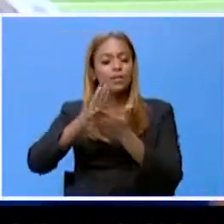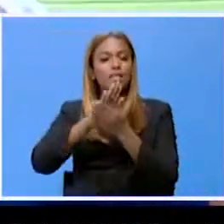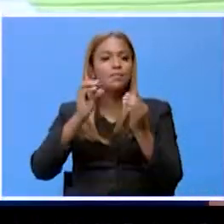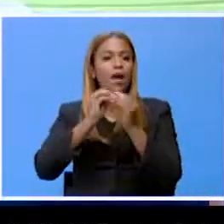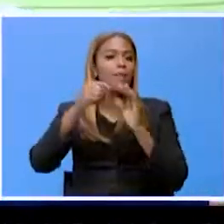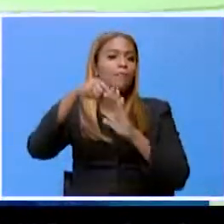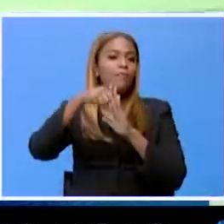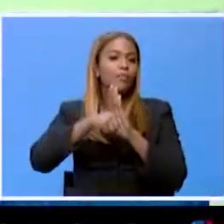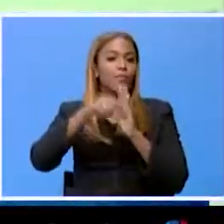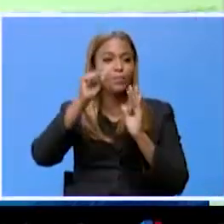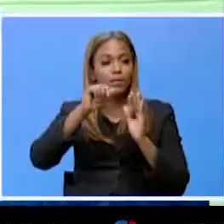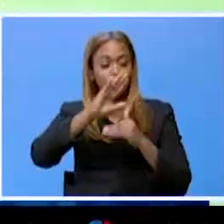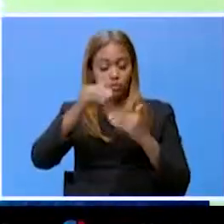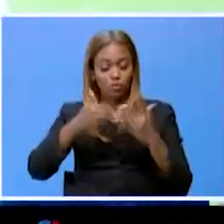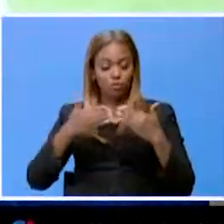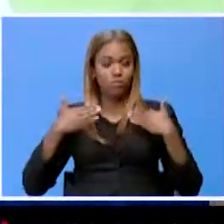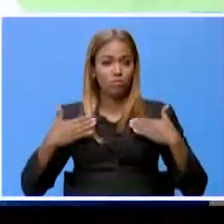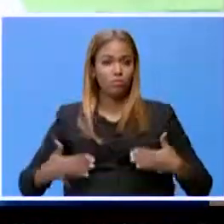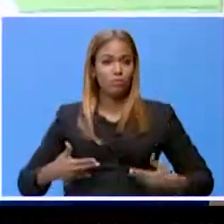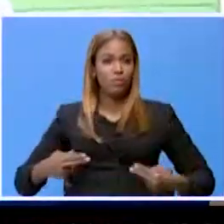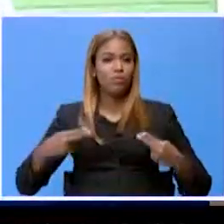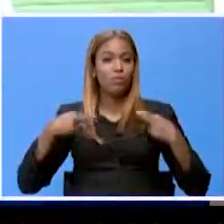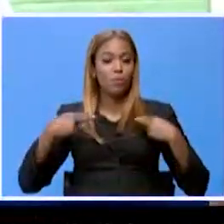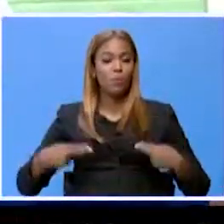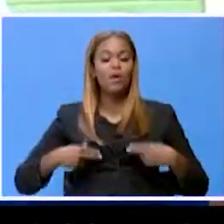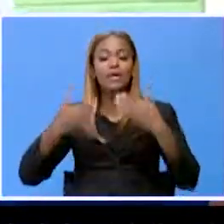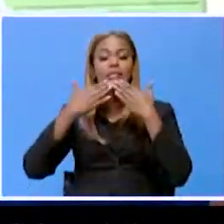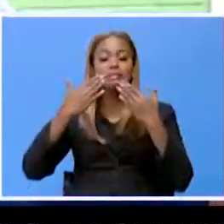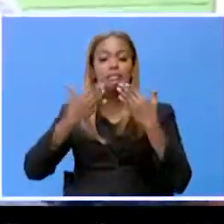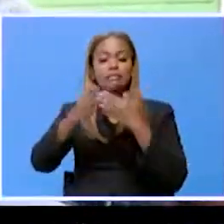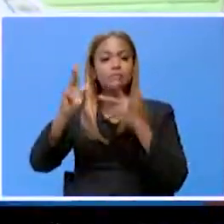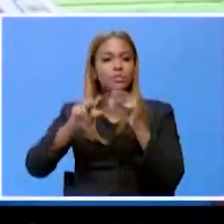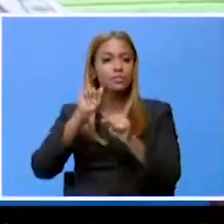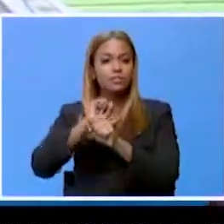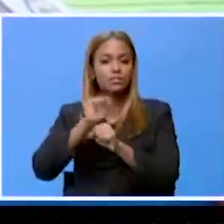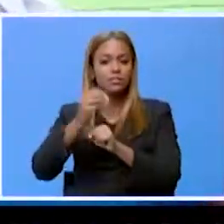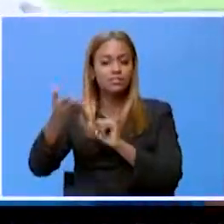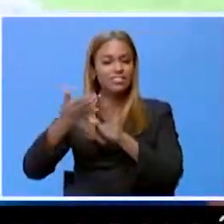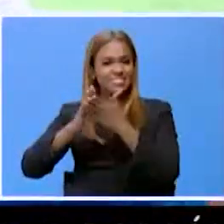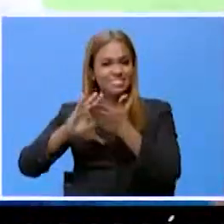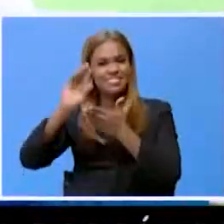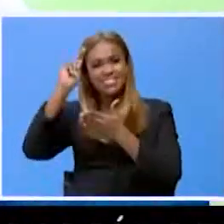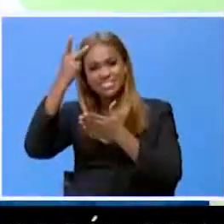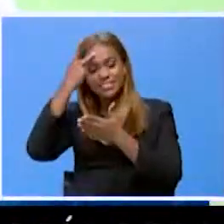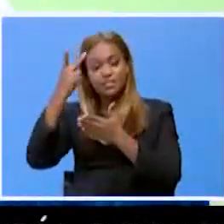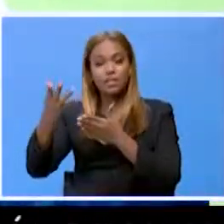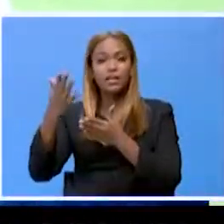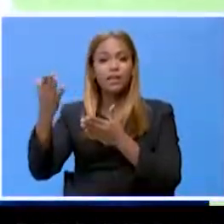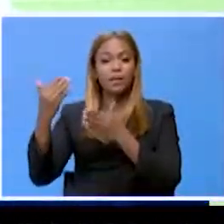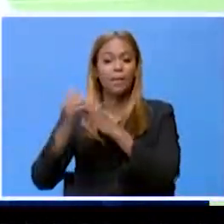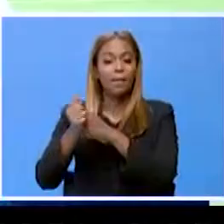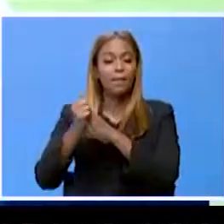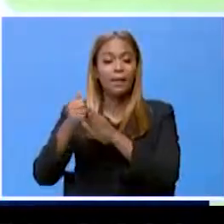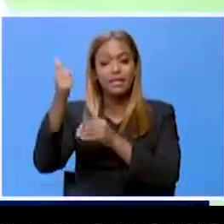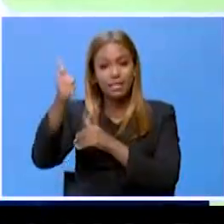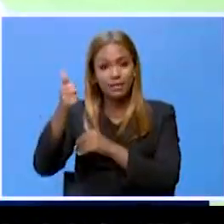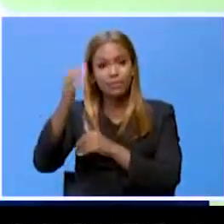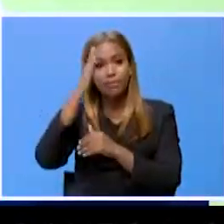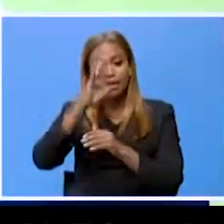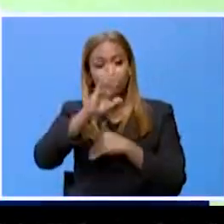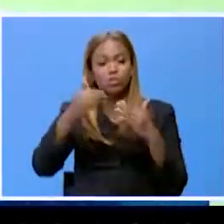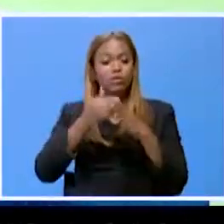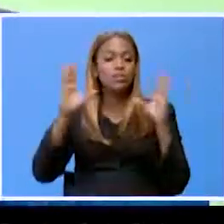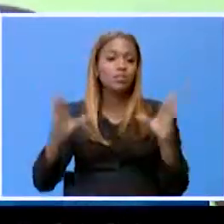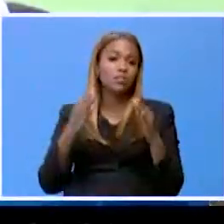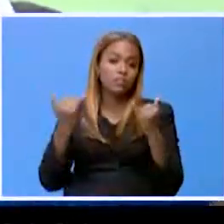para tener todo nuestro cuerpo humano, que le agradecemos a esos empleados y que la alcaldesa va a dirigir ella en persona todas las acciones que tendrá la alcaldía en esta